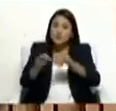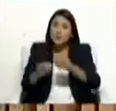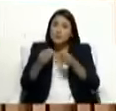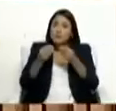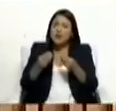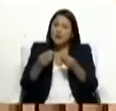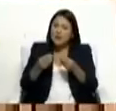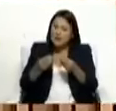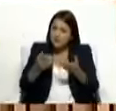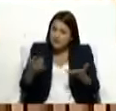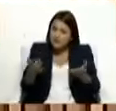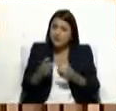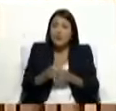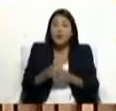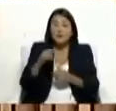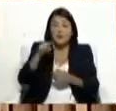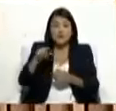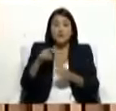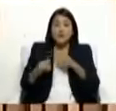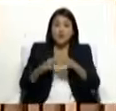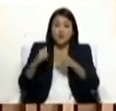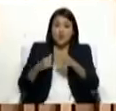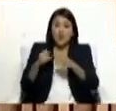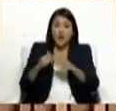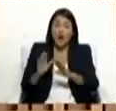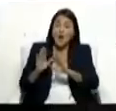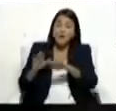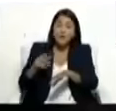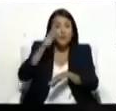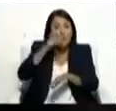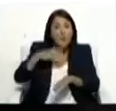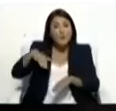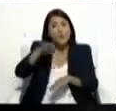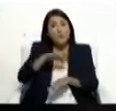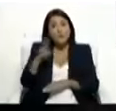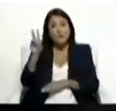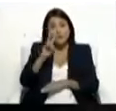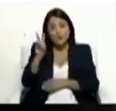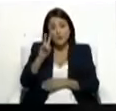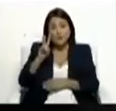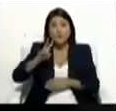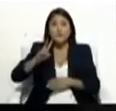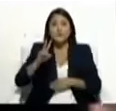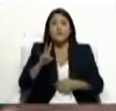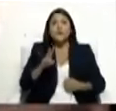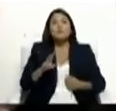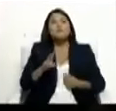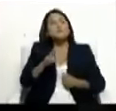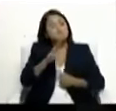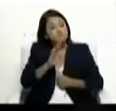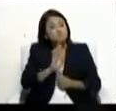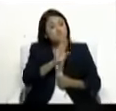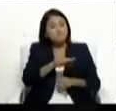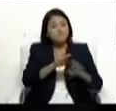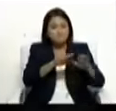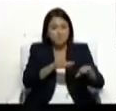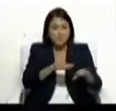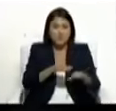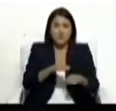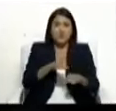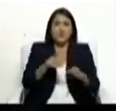que este ente acompañe al pueblo venezolano en defensa del derecho que tiene a